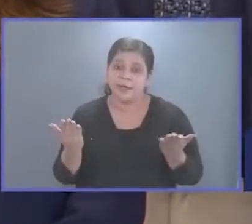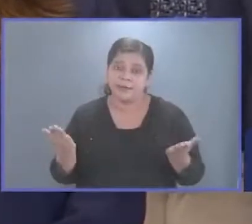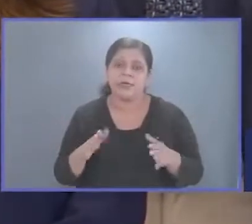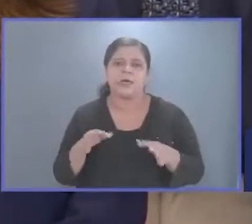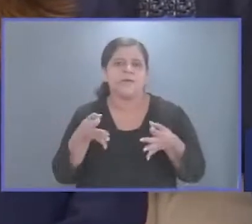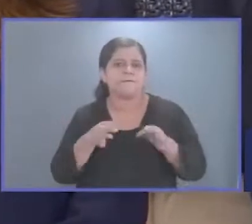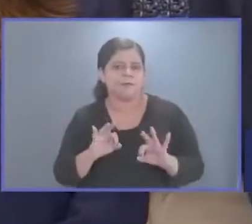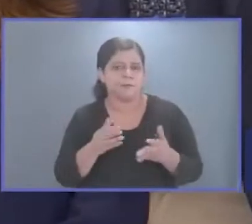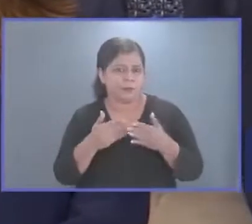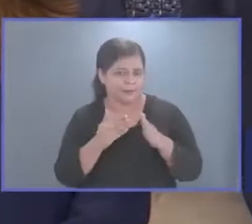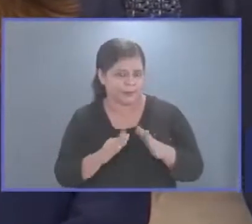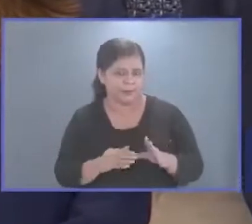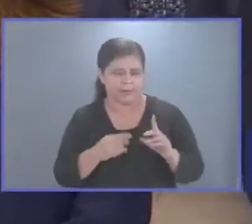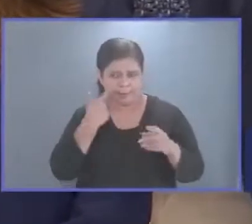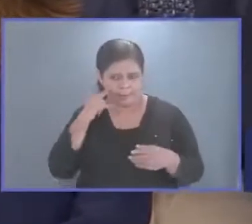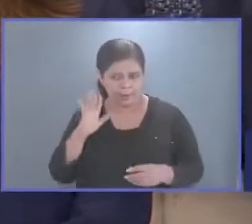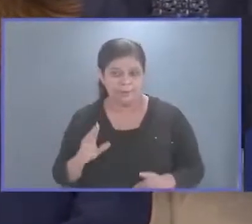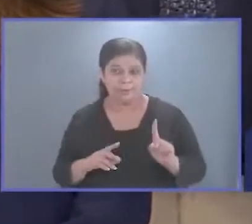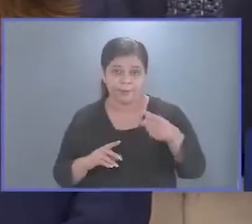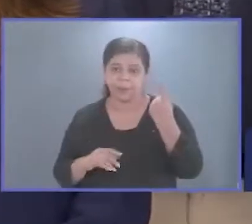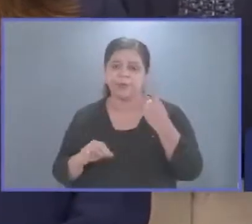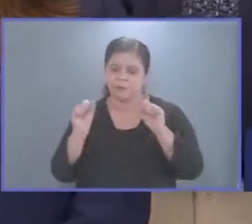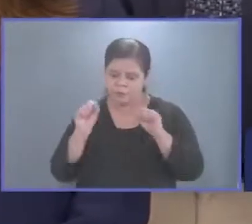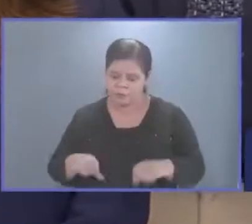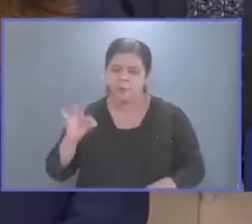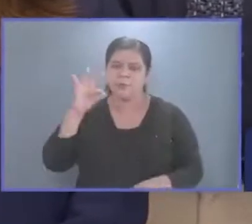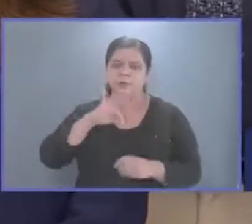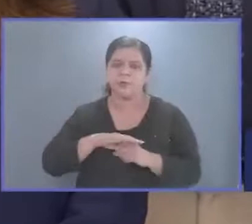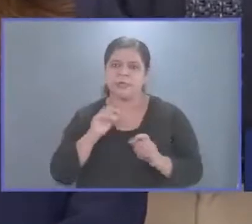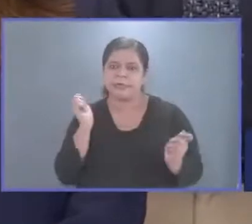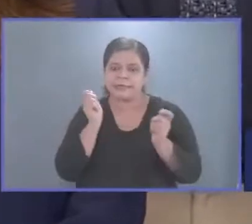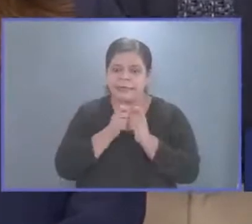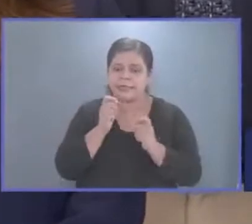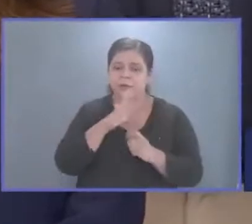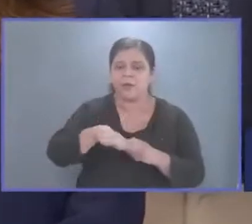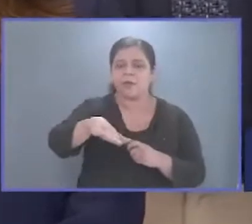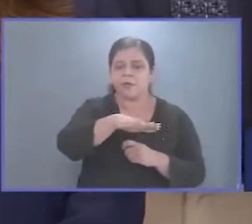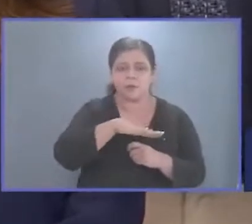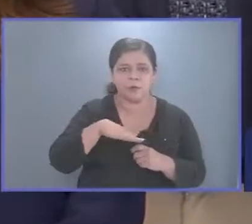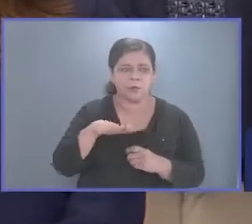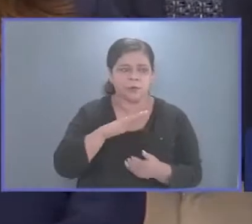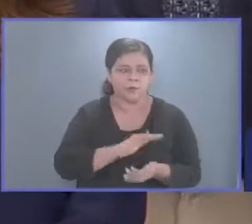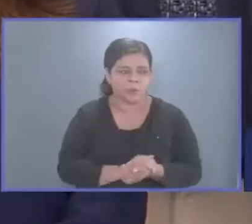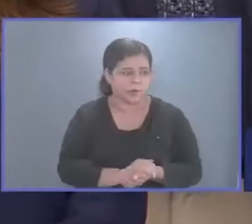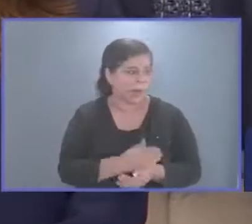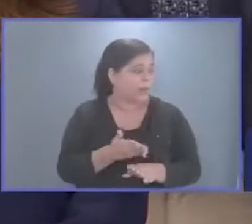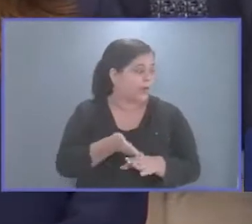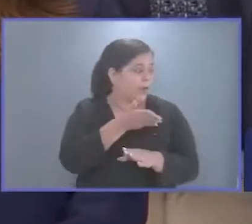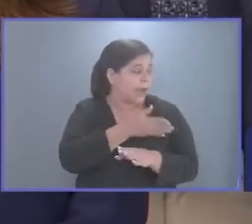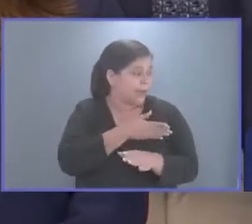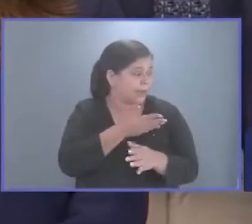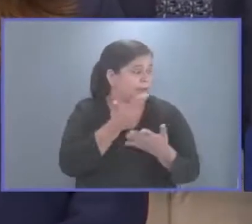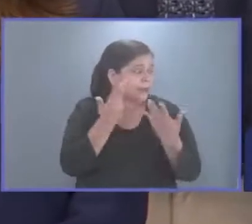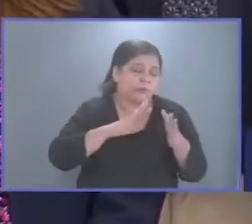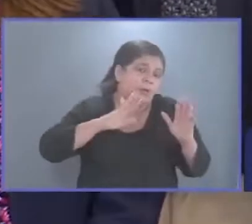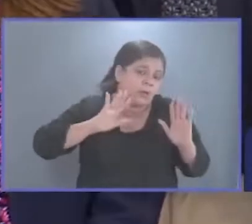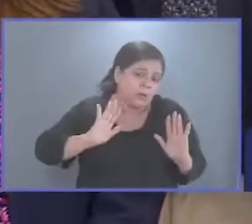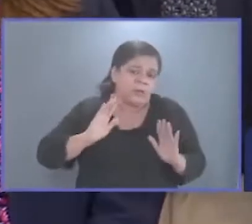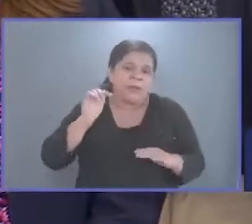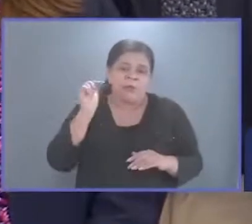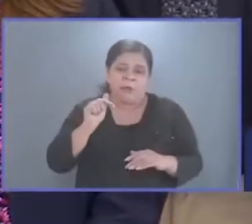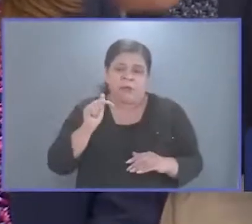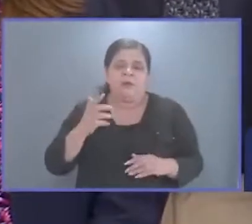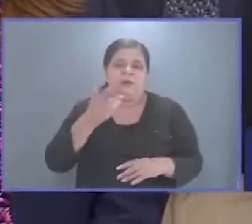dos mecanismos. El primero es que puedan votar específicamente en el lugar en el cual obtuvieron su nacionalidad. Se